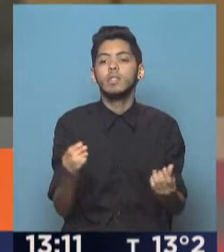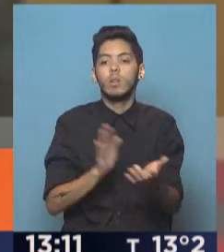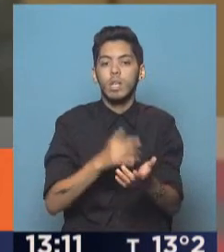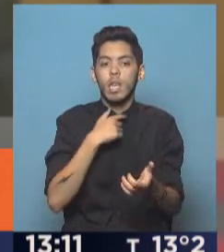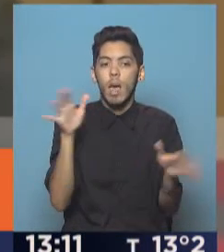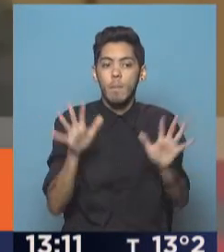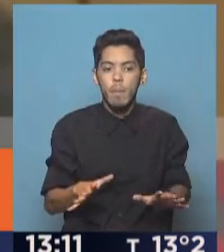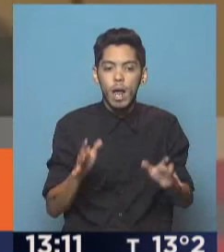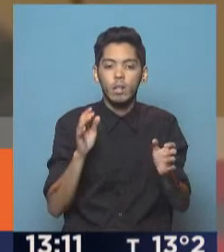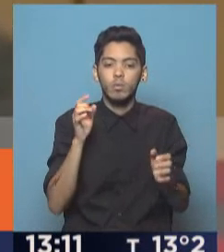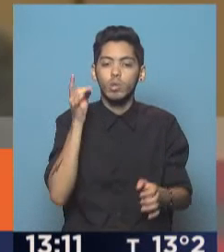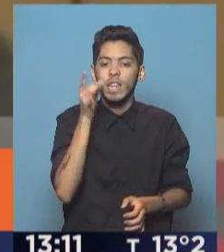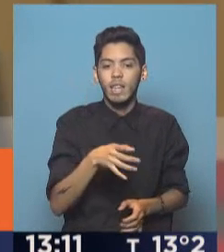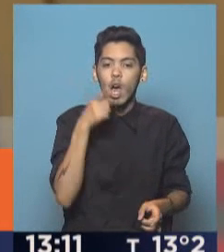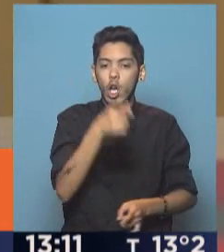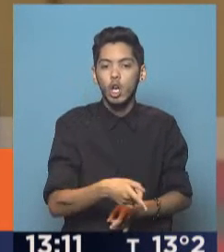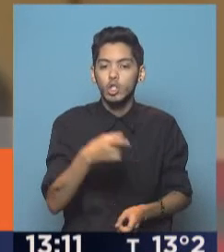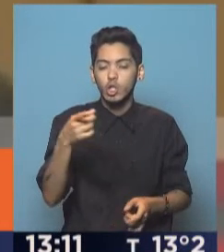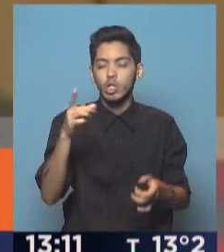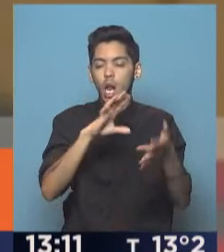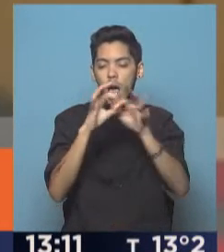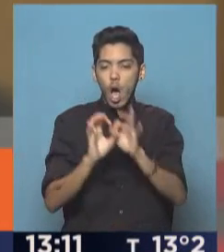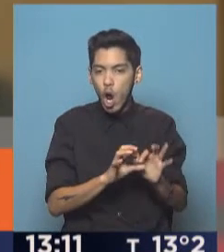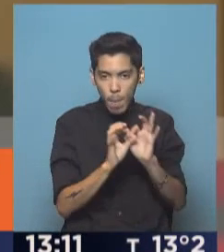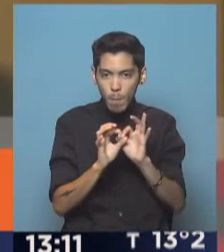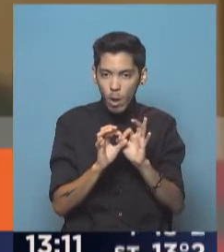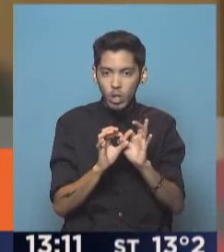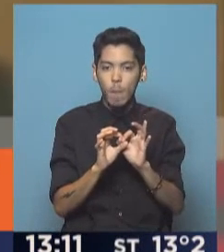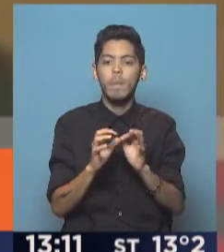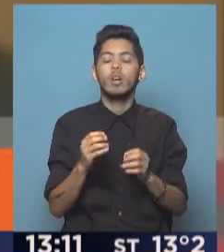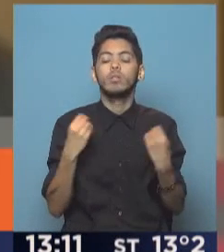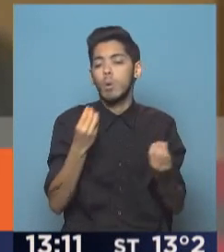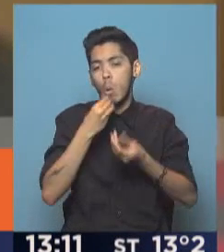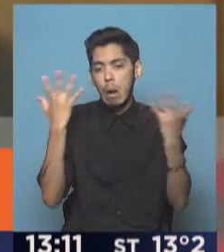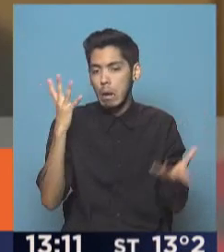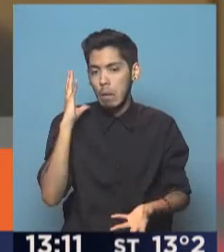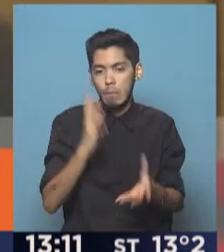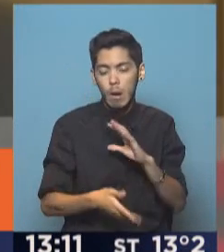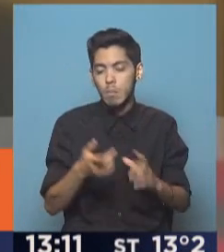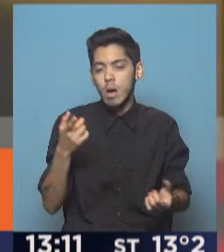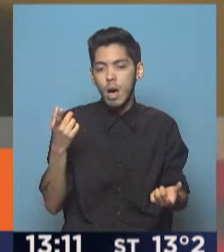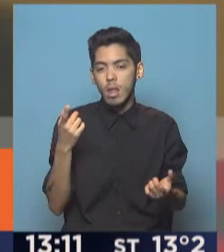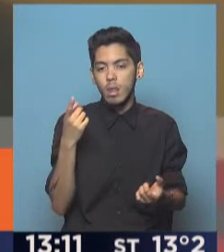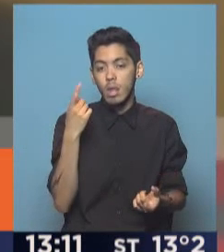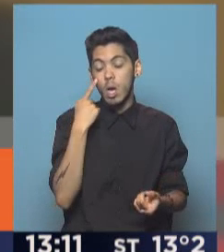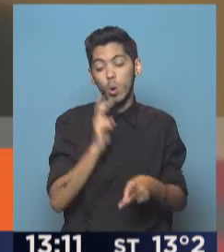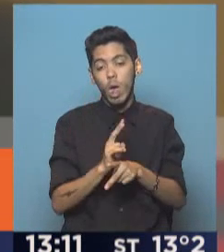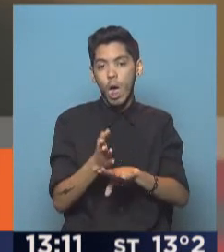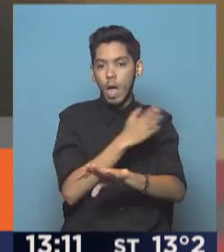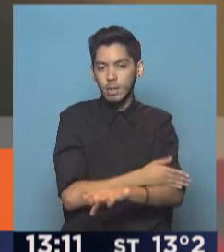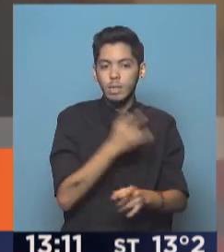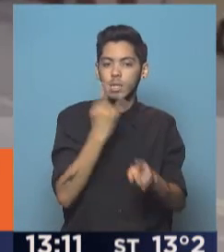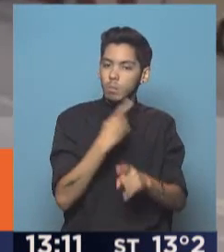durante la gran cita del deporte mundial pero recordemos más allá de cualquier tipo de prevención siempre necesaria es importante